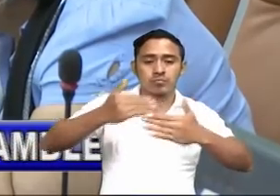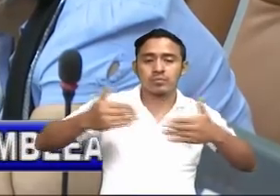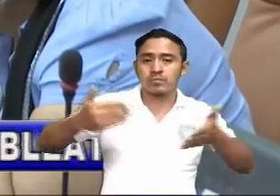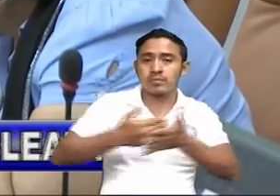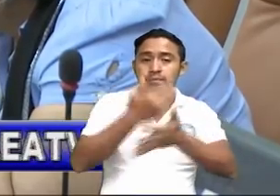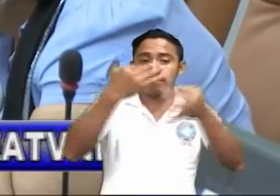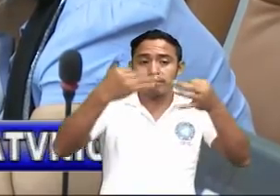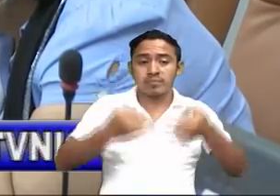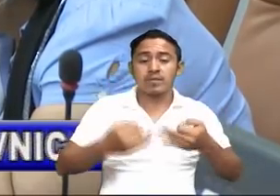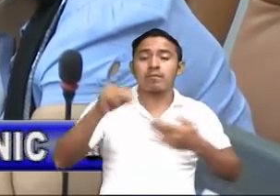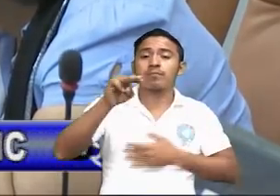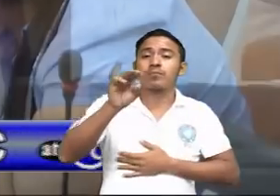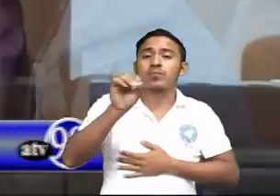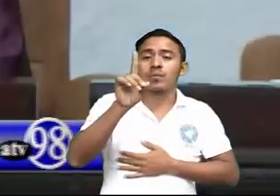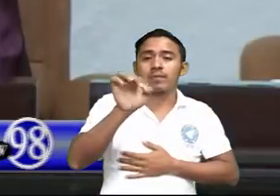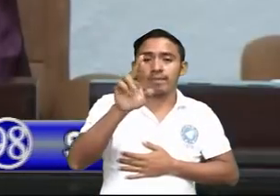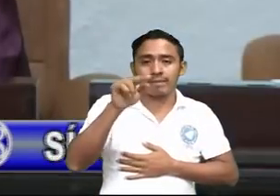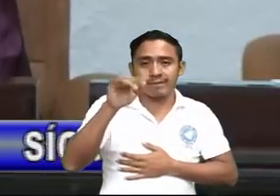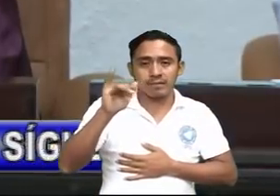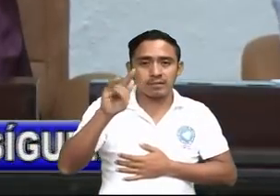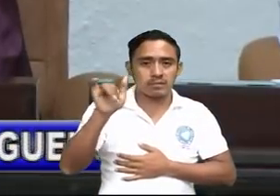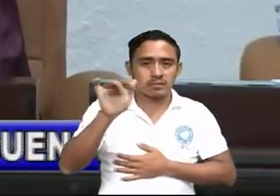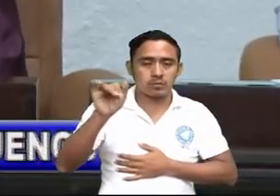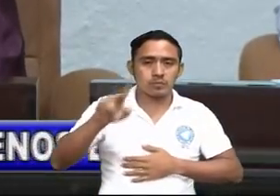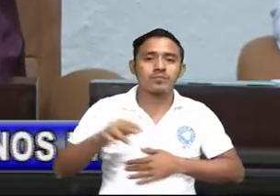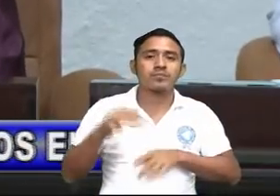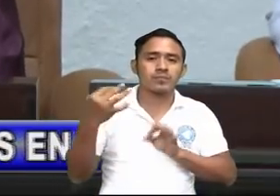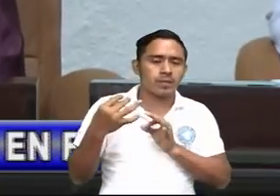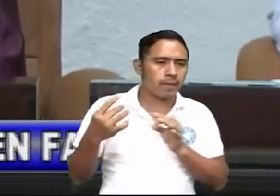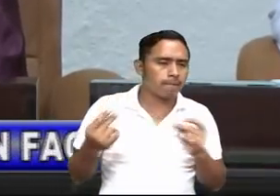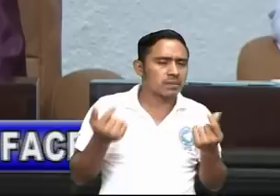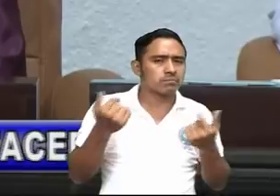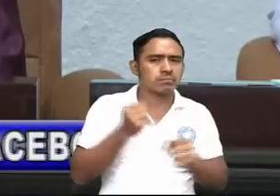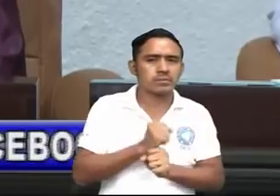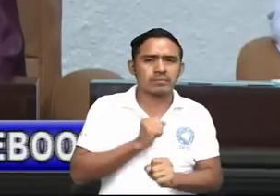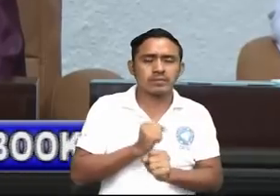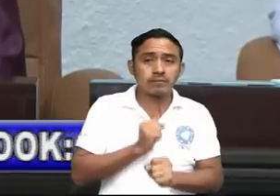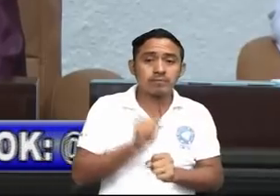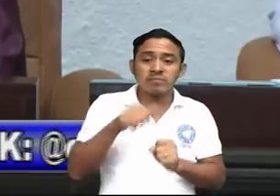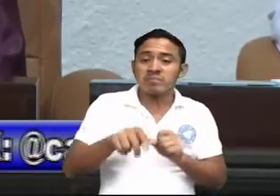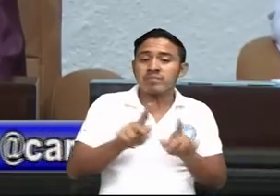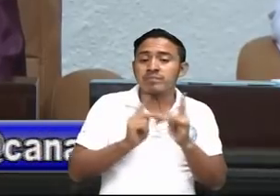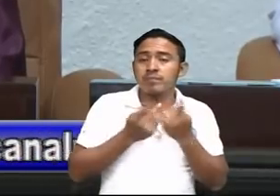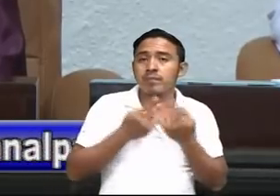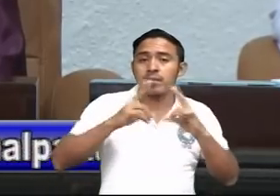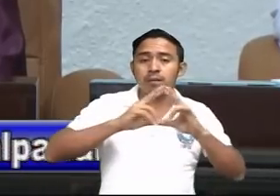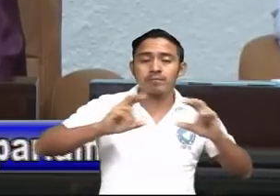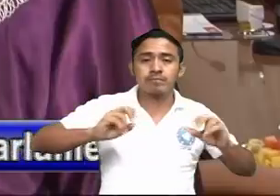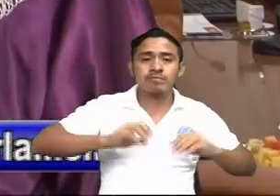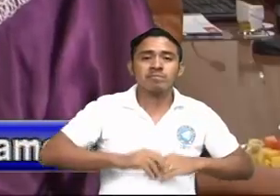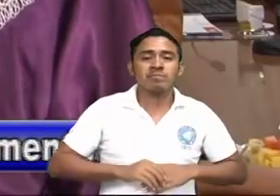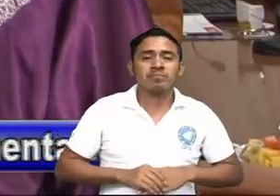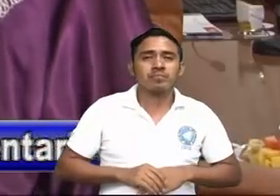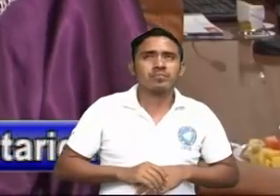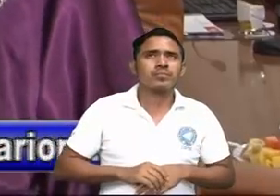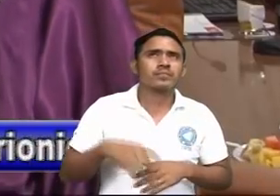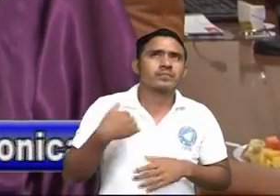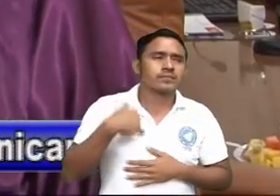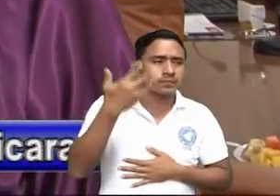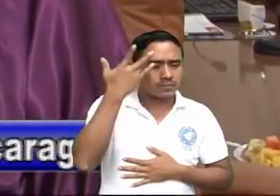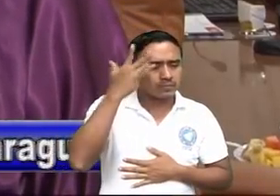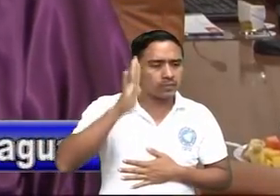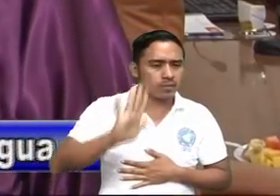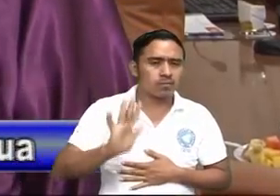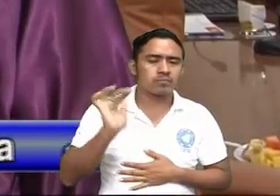y modernización institucional que le permitirá agilizar los servicios que presta al pueblo nicaragüense. Nosotros sabemos que